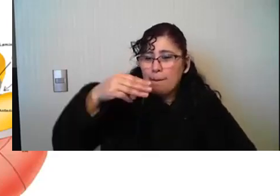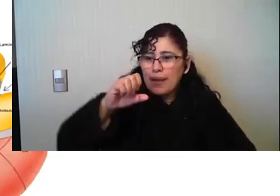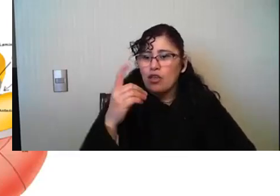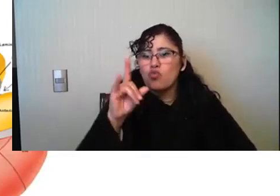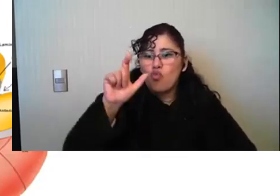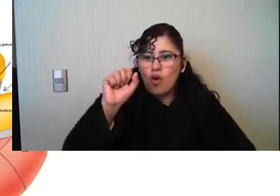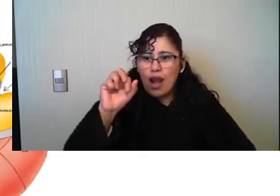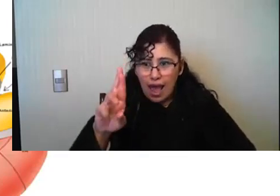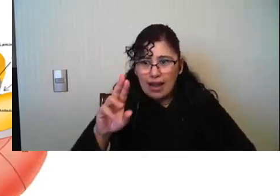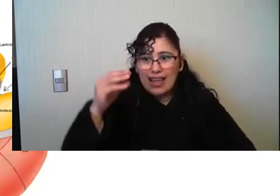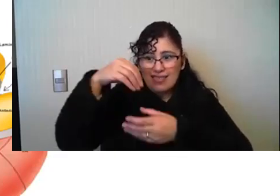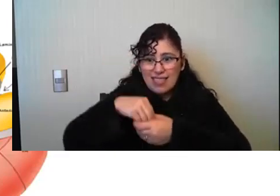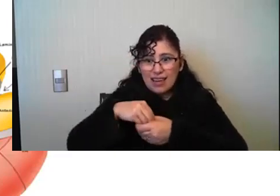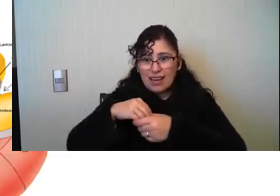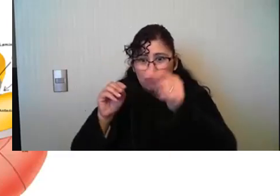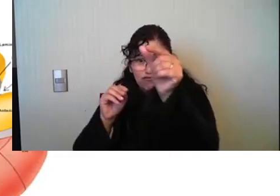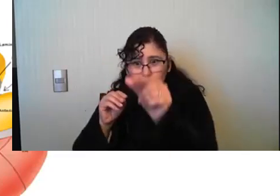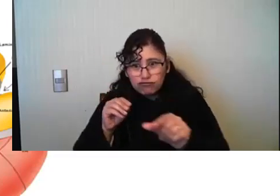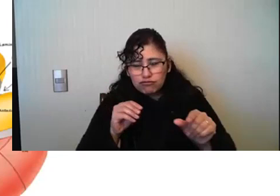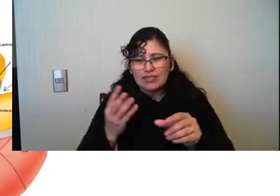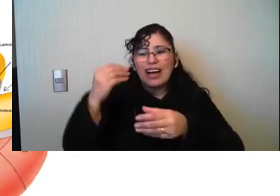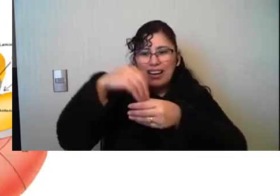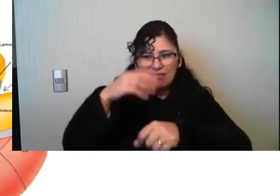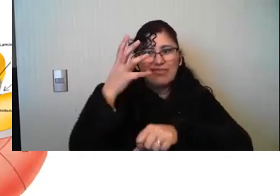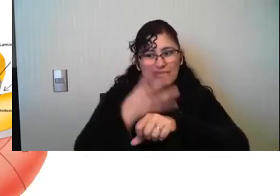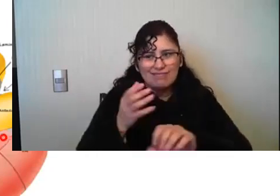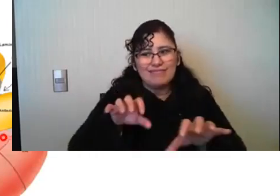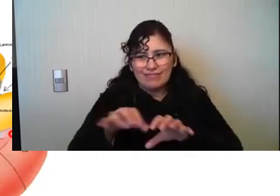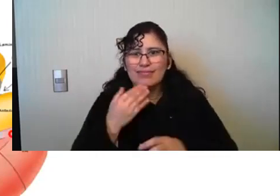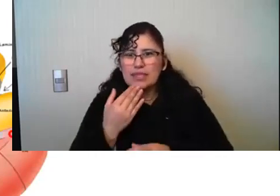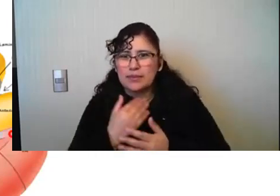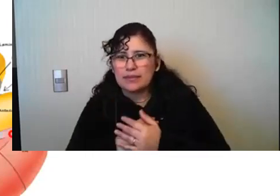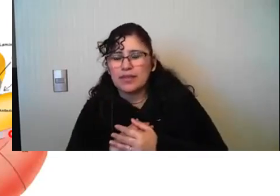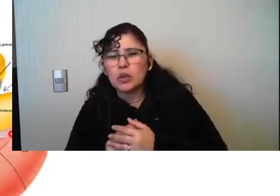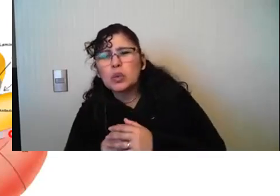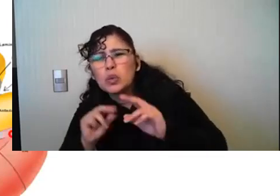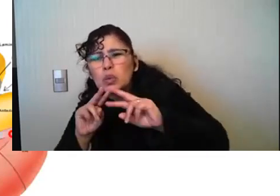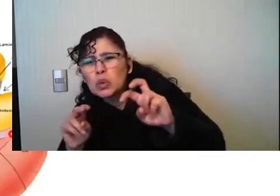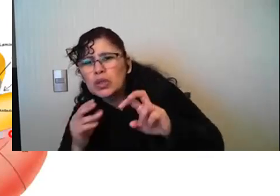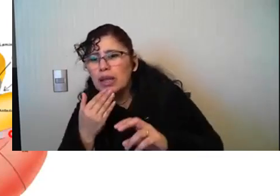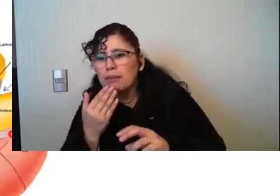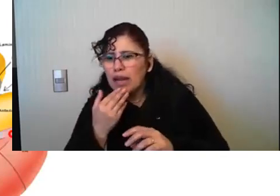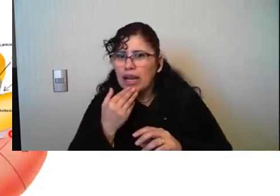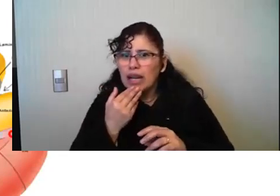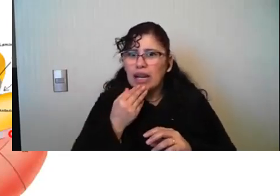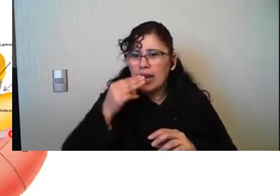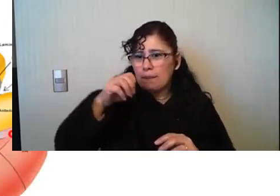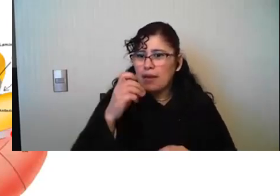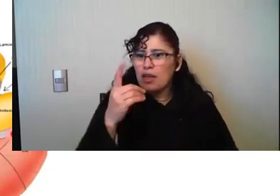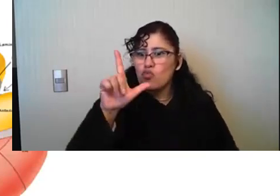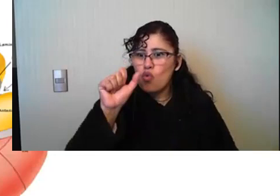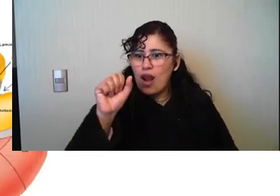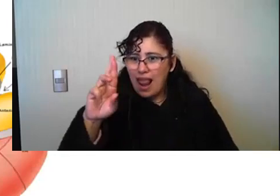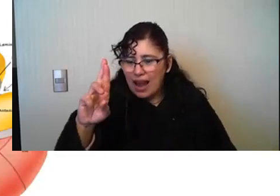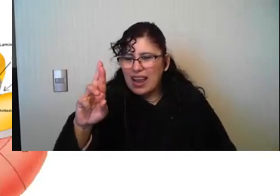acá. Ahora, como hay una lámina medular interna, uno podría deducir que también hay una lámina medular externa,